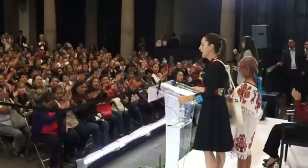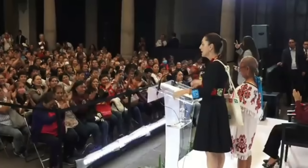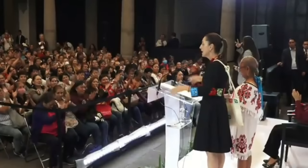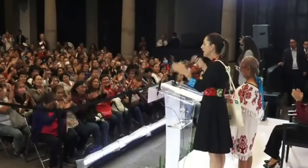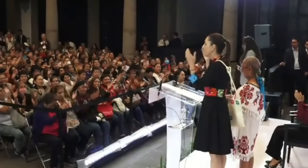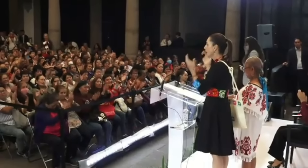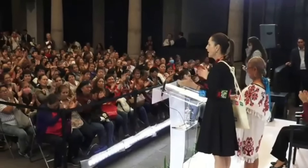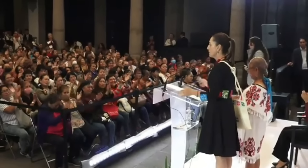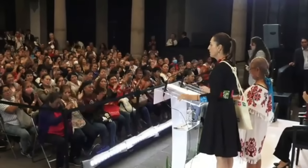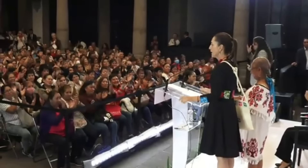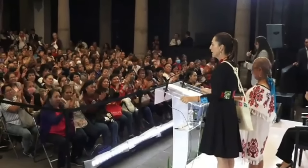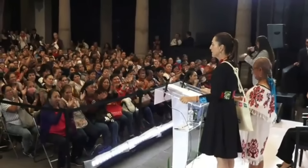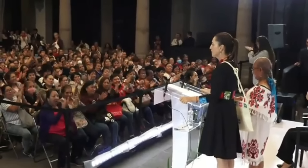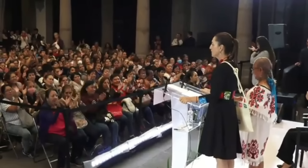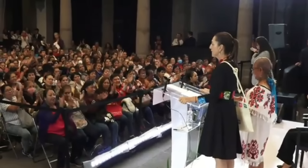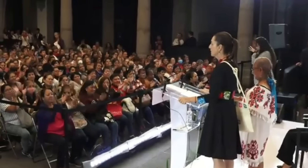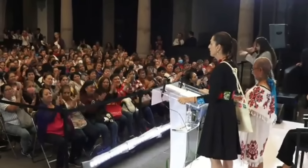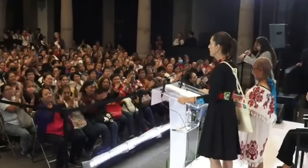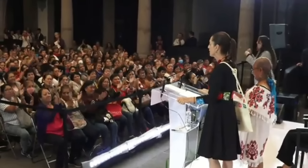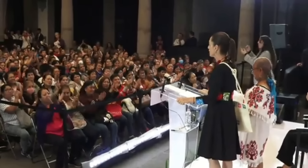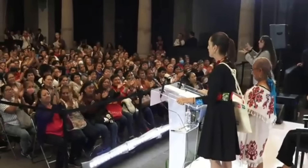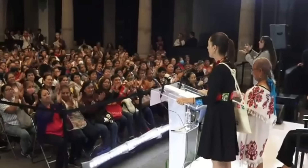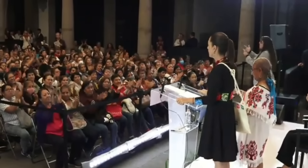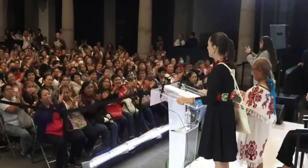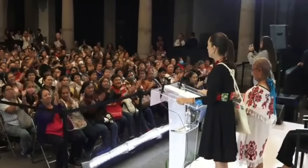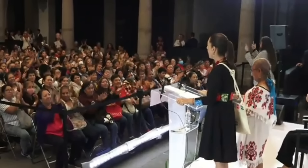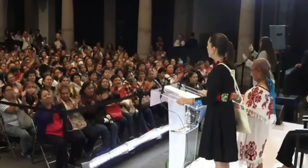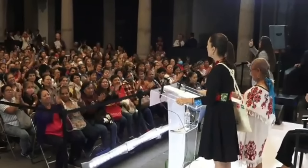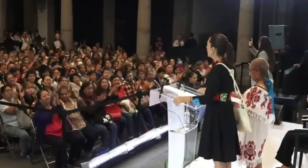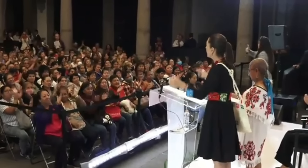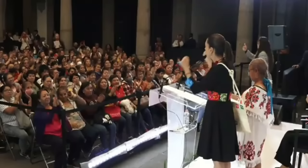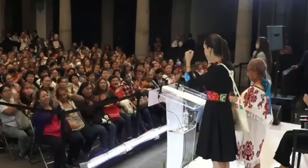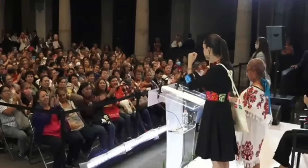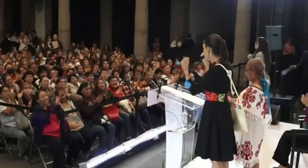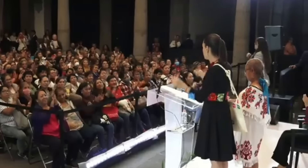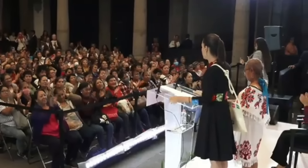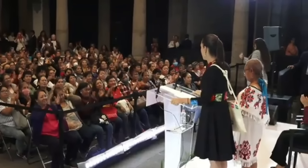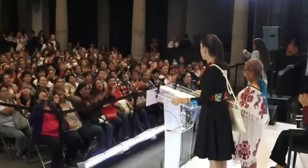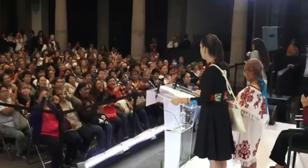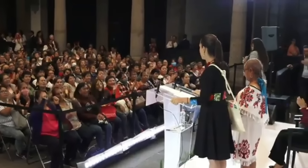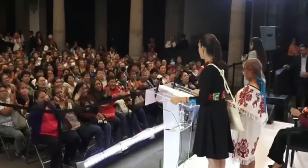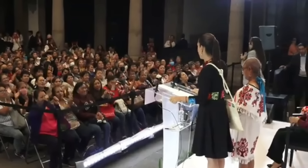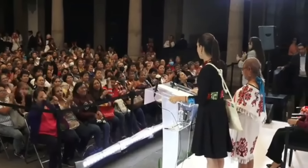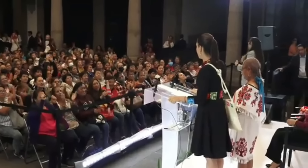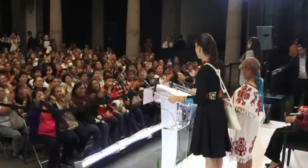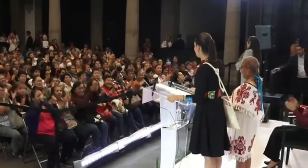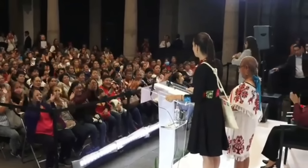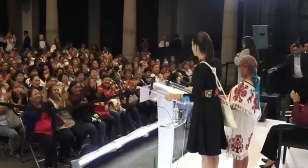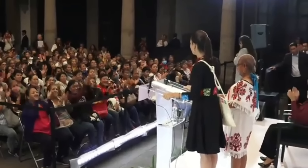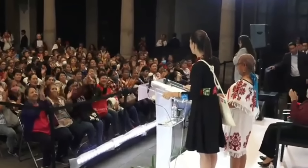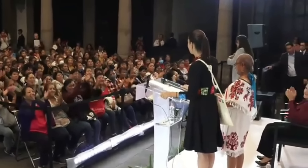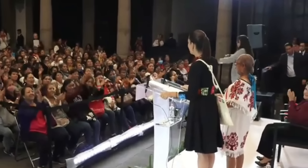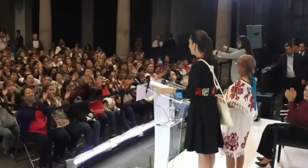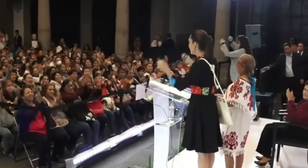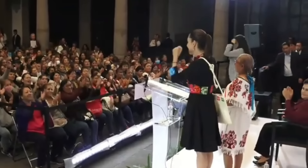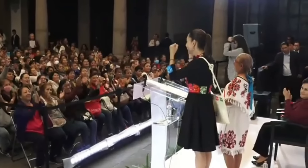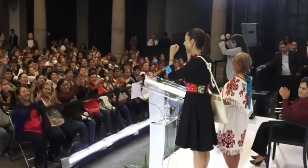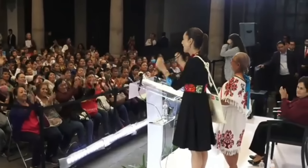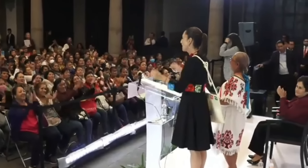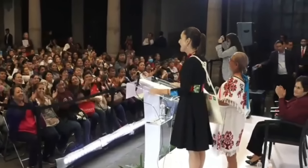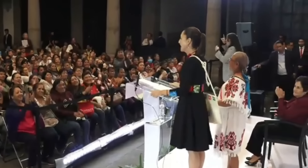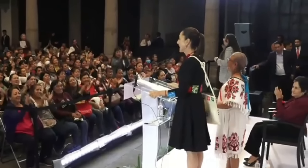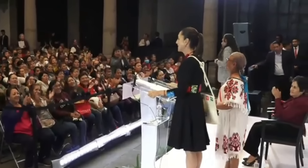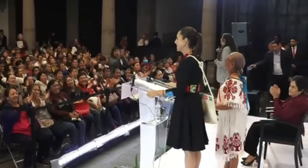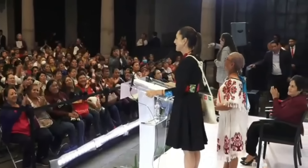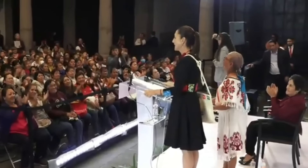historias. En cada una de nosotras hay una historia de vida y que vivan las mujeres mexicanas y que viva la